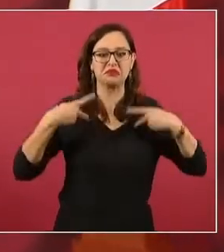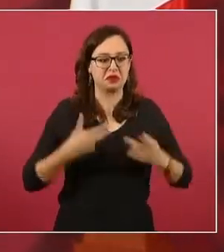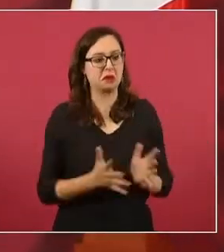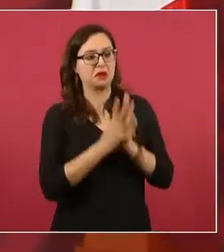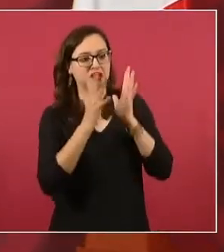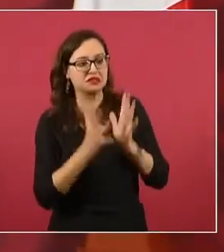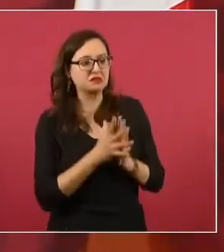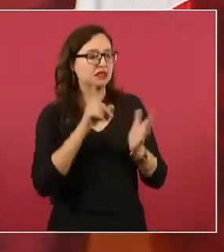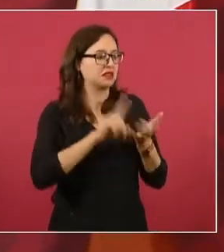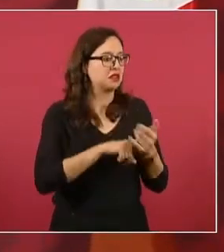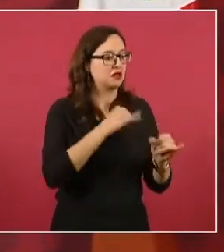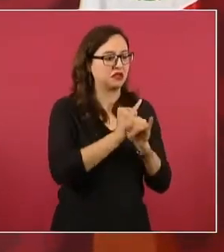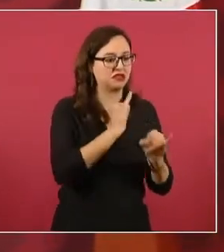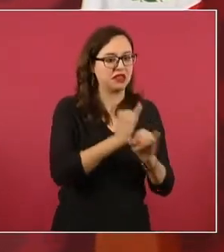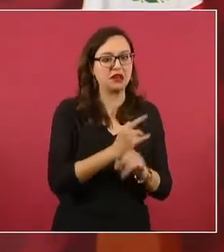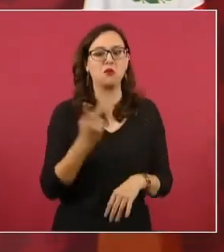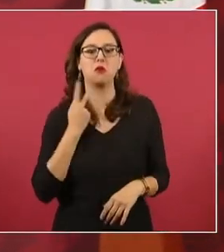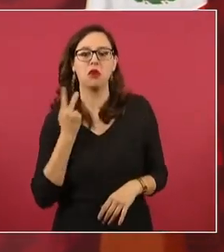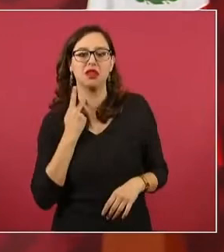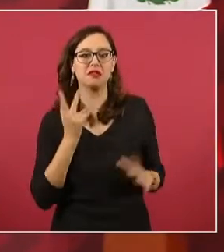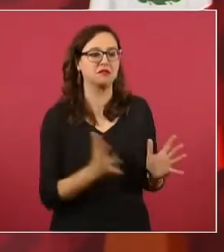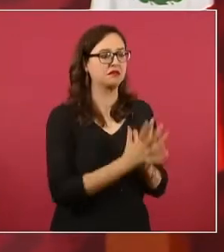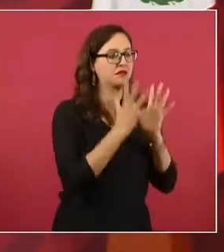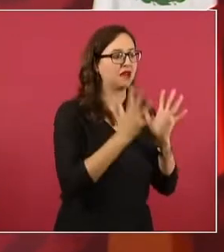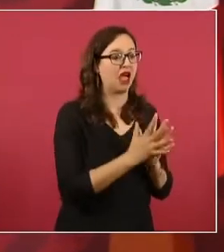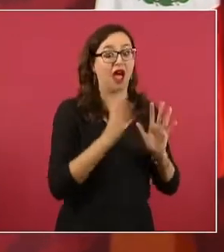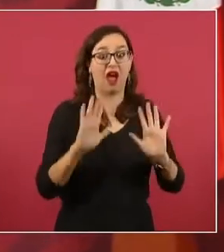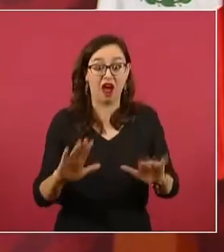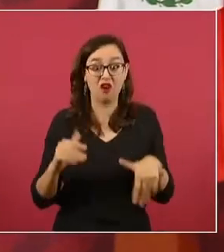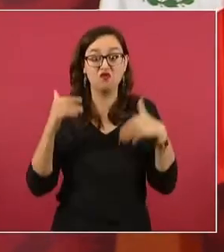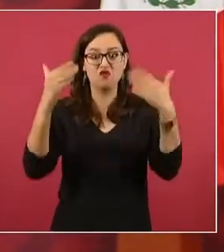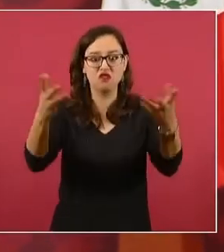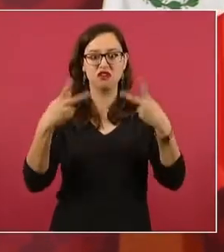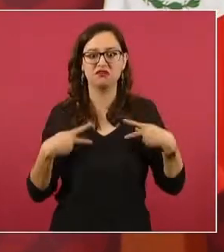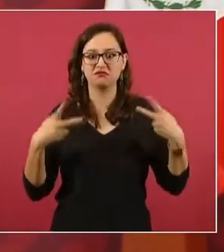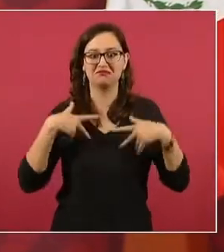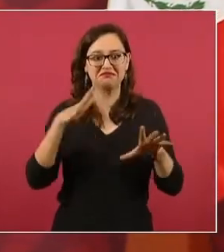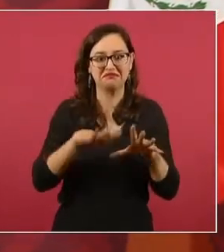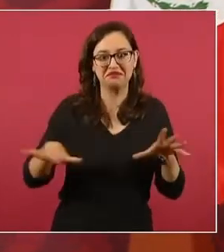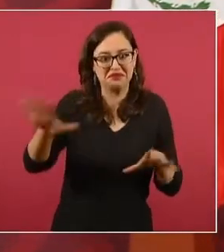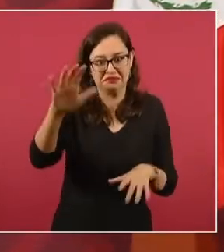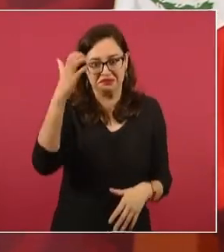es que nos conozca el pueblo.